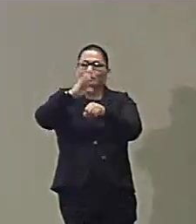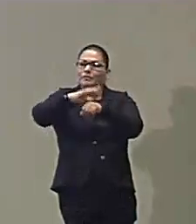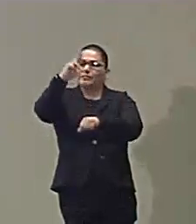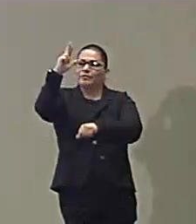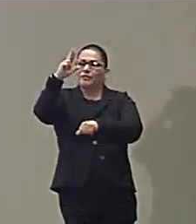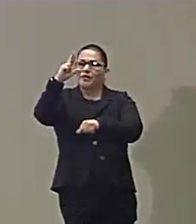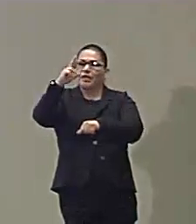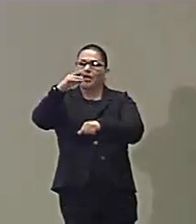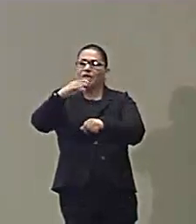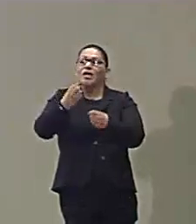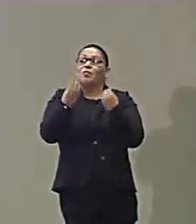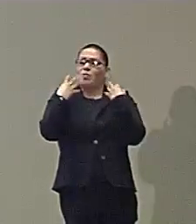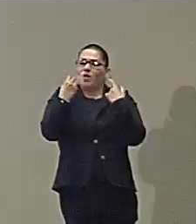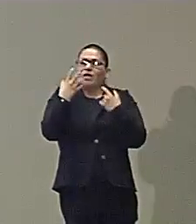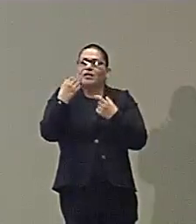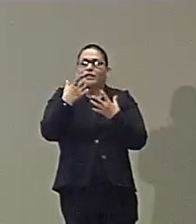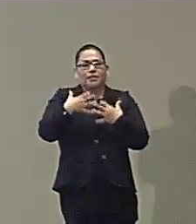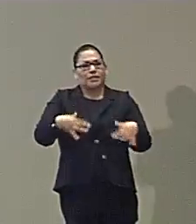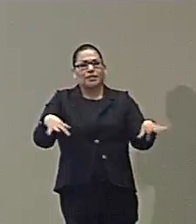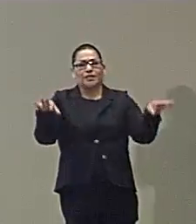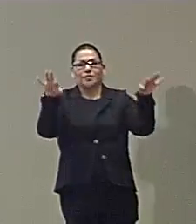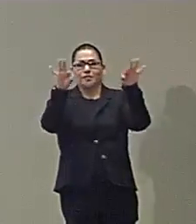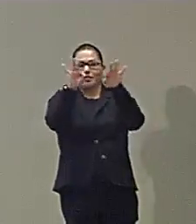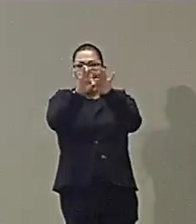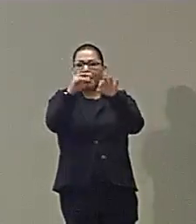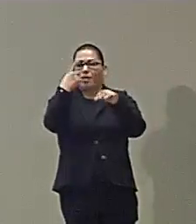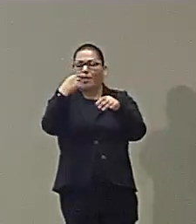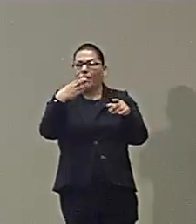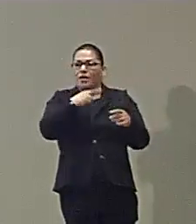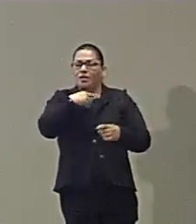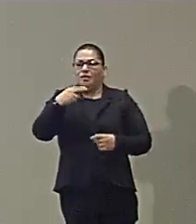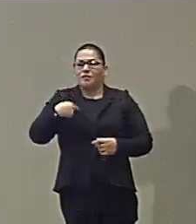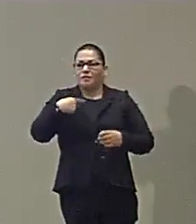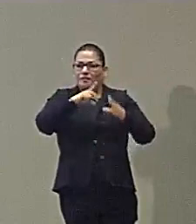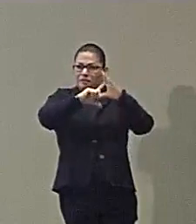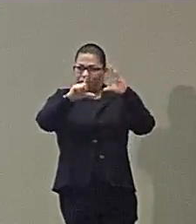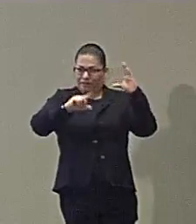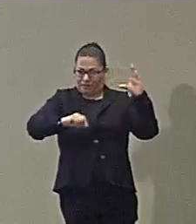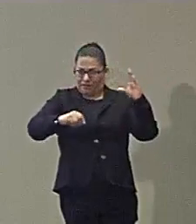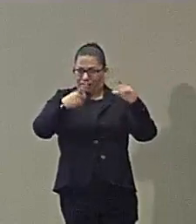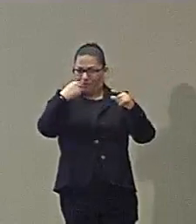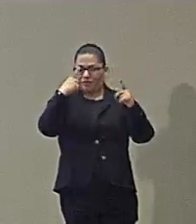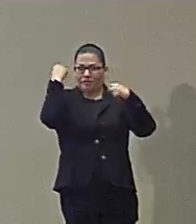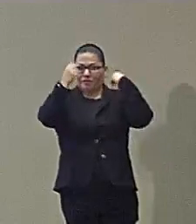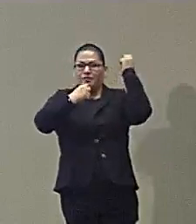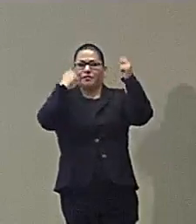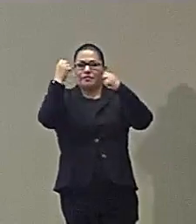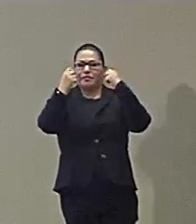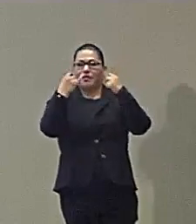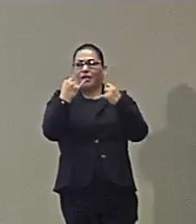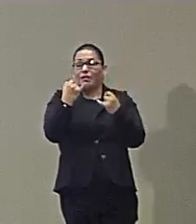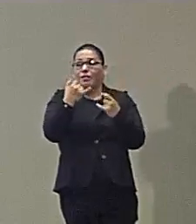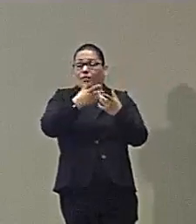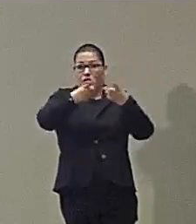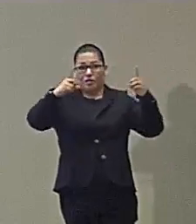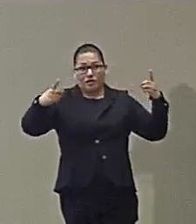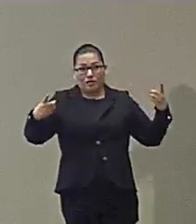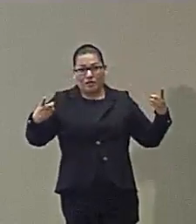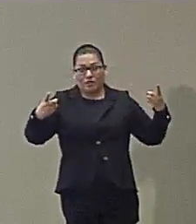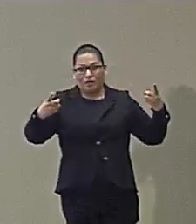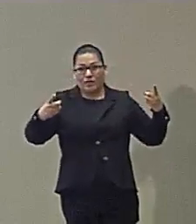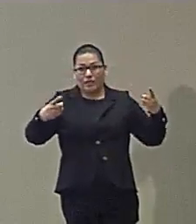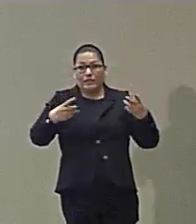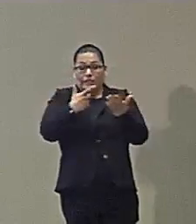porque es un foro muy importante para nuestro país para el turismo y para el desarrollo